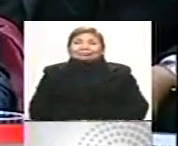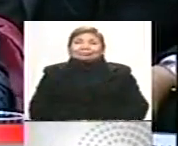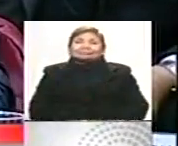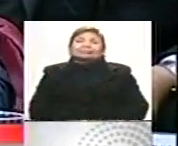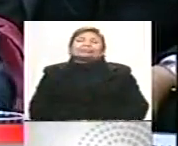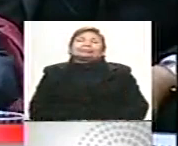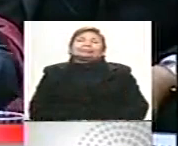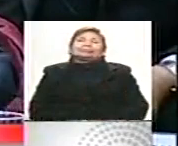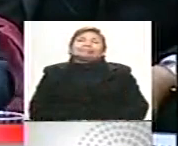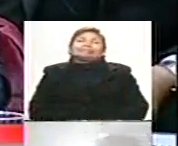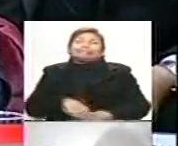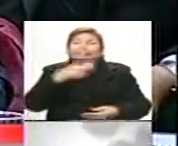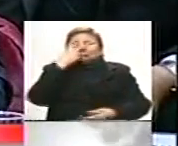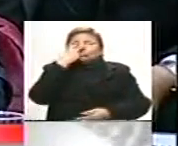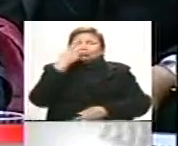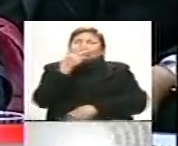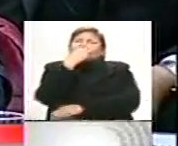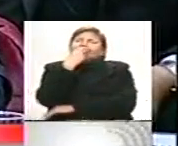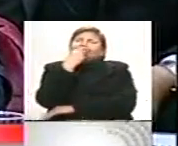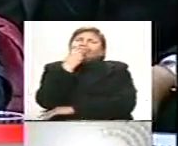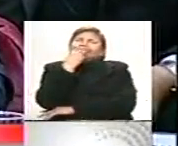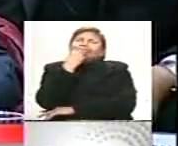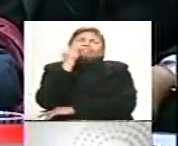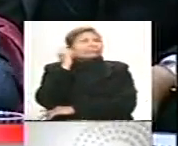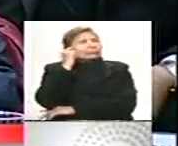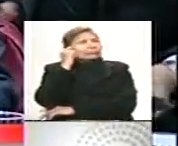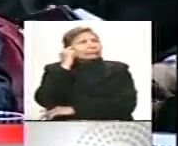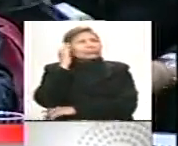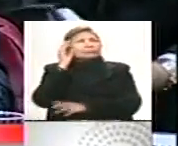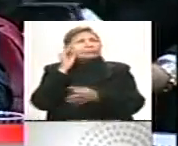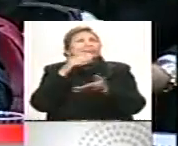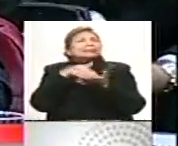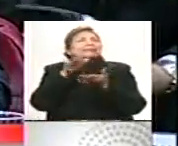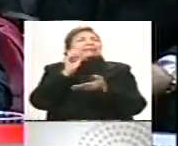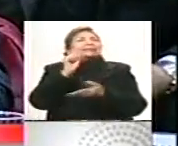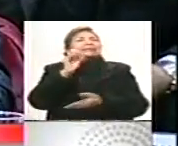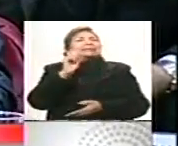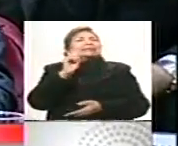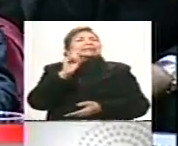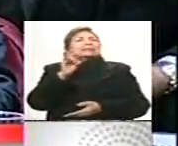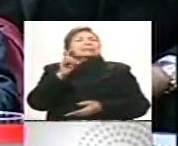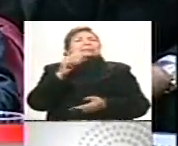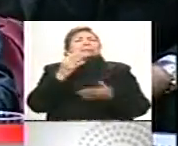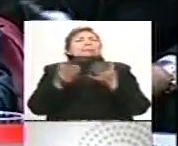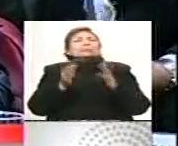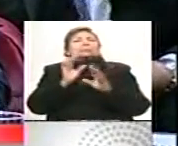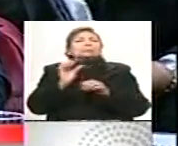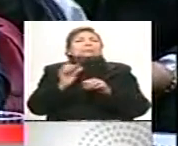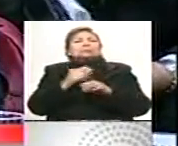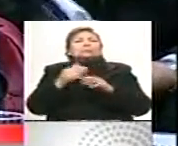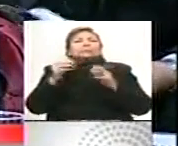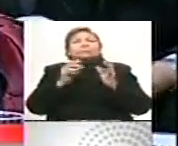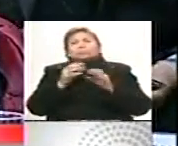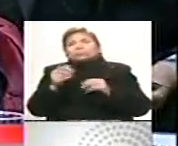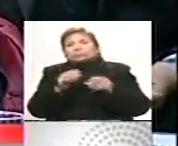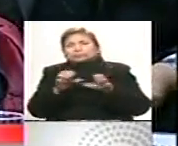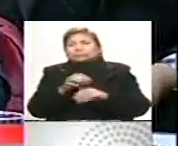esté viendo la posibilidad de censurar o eventualmente